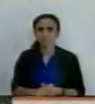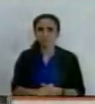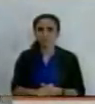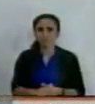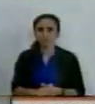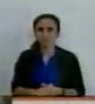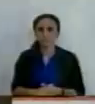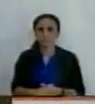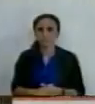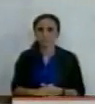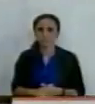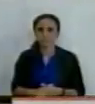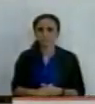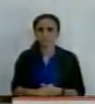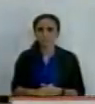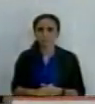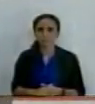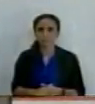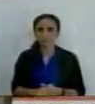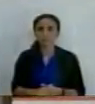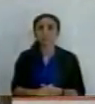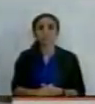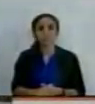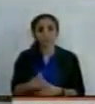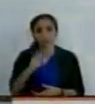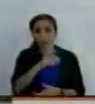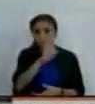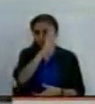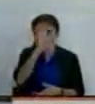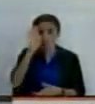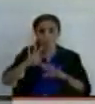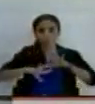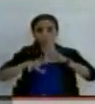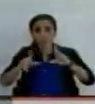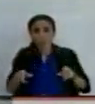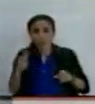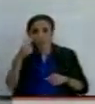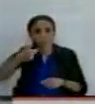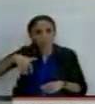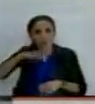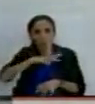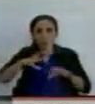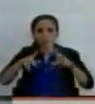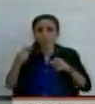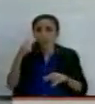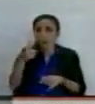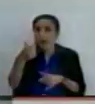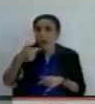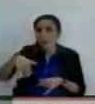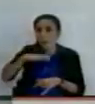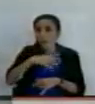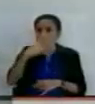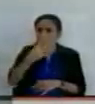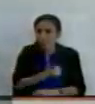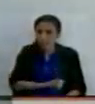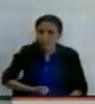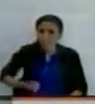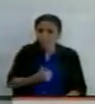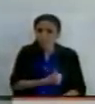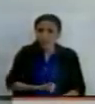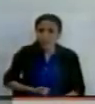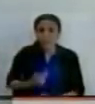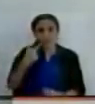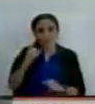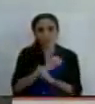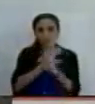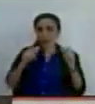Inmediatamente a Andrés Pastrana. Así es como Diosdado Cabello roba al pueblo mientras que ellos se mueren de hambre. Lo que queda claro es que